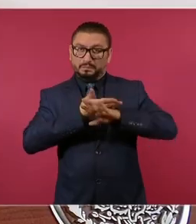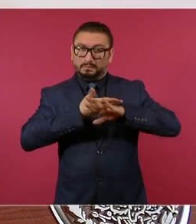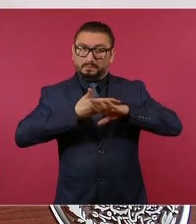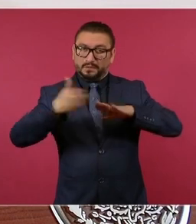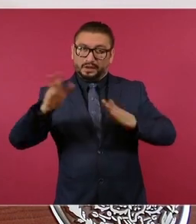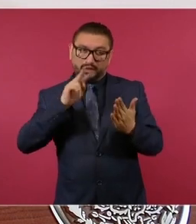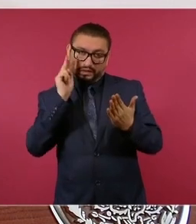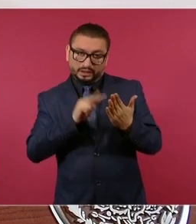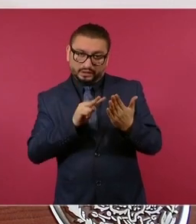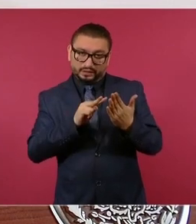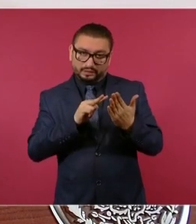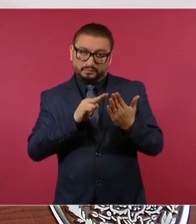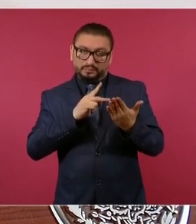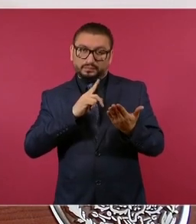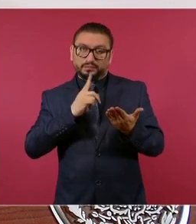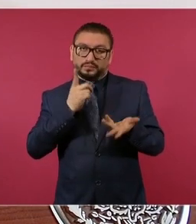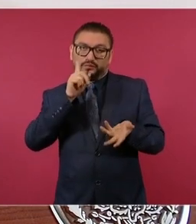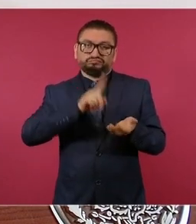son muy hipócritas.